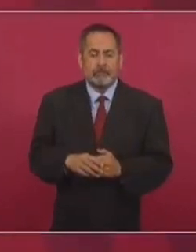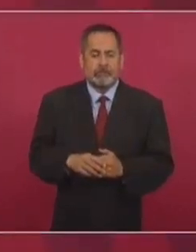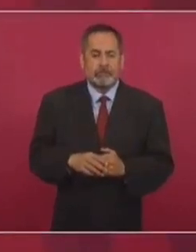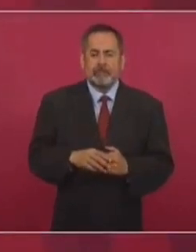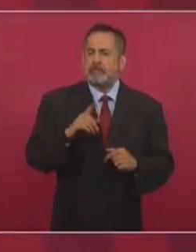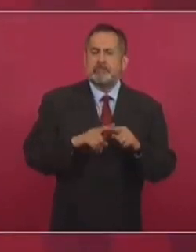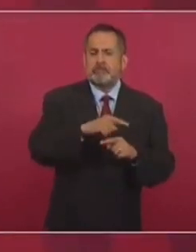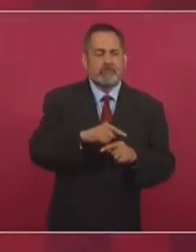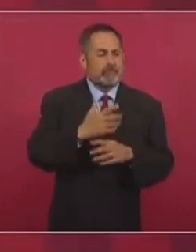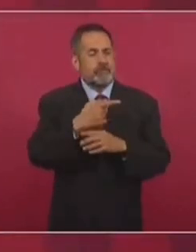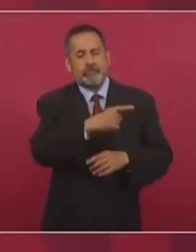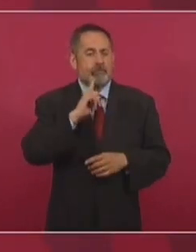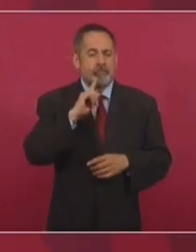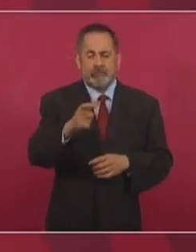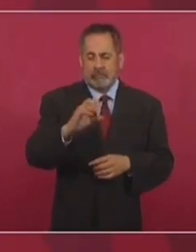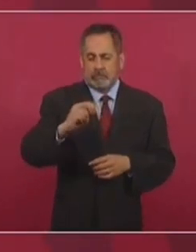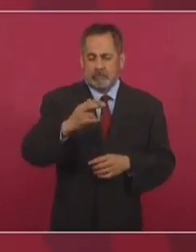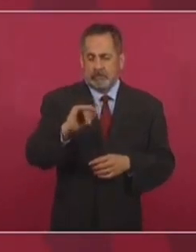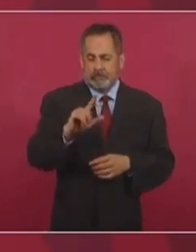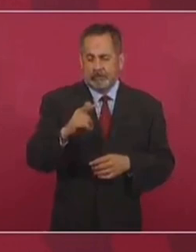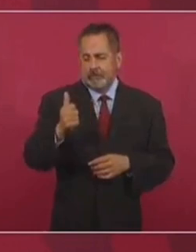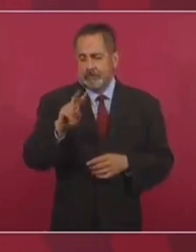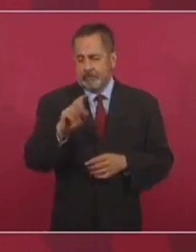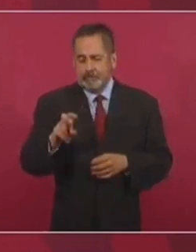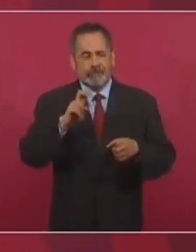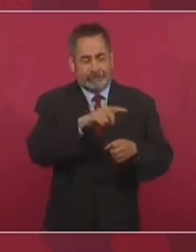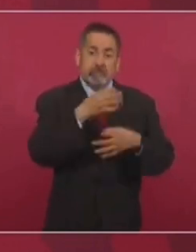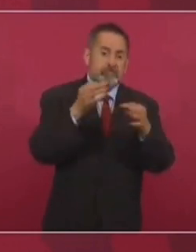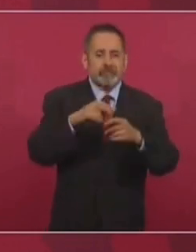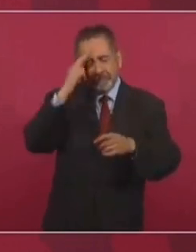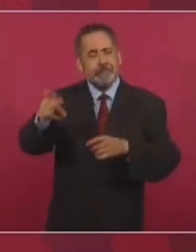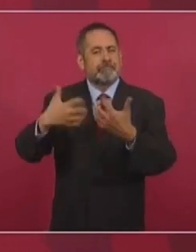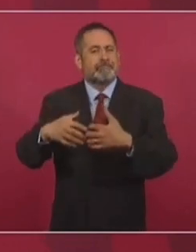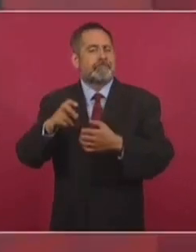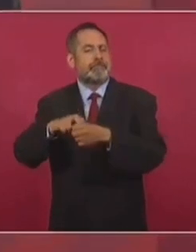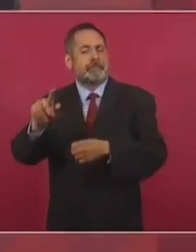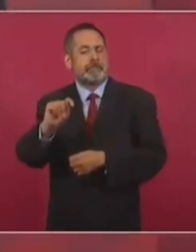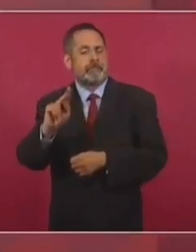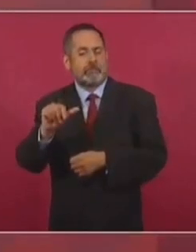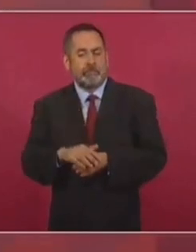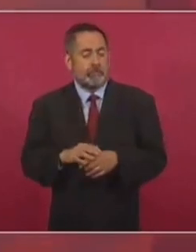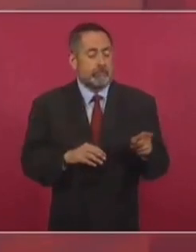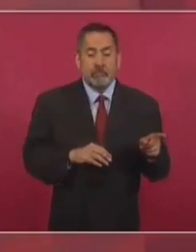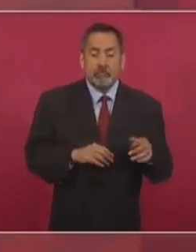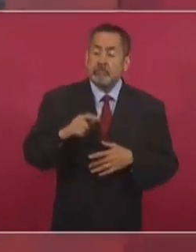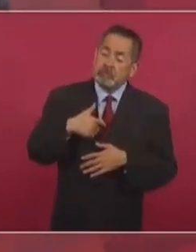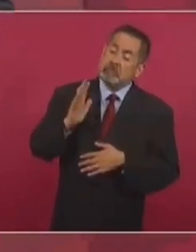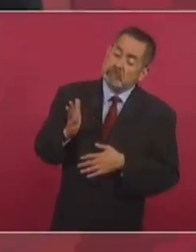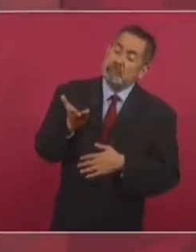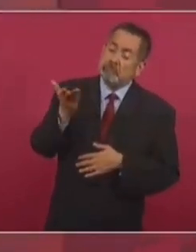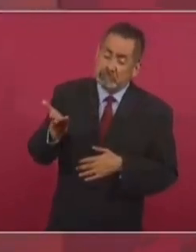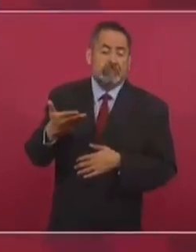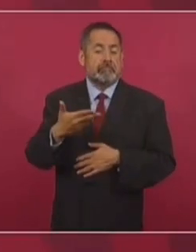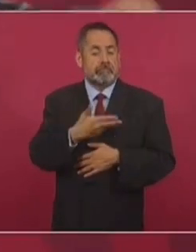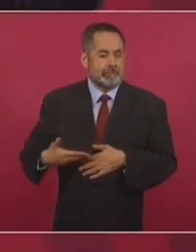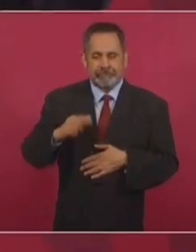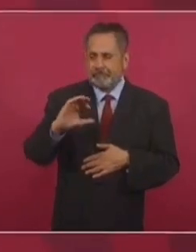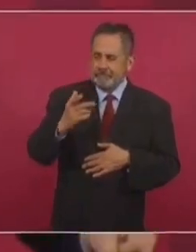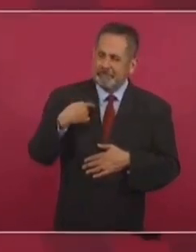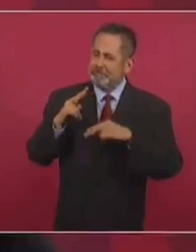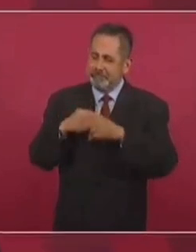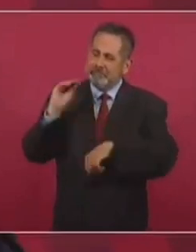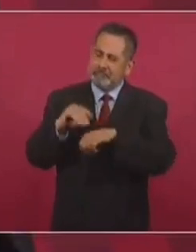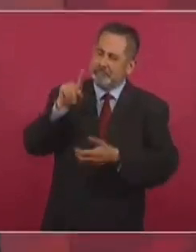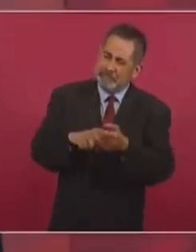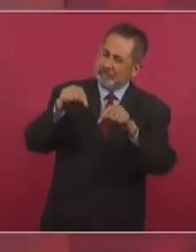una declaración de Xóchitl Gálvez cuando la refinería en Tula, y ella dice, le he pedido al presidente Calderón que ponga aquí la refinería, y se va a poner aquí